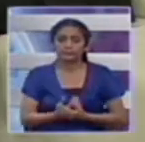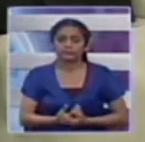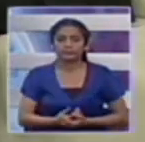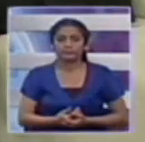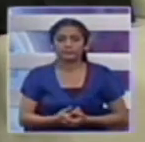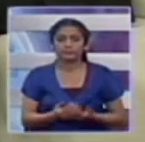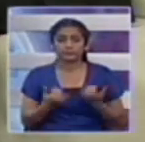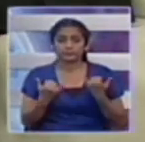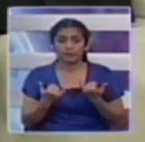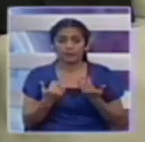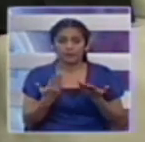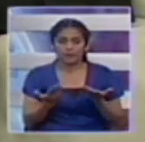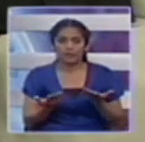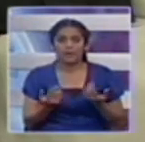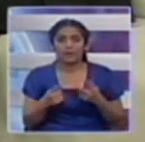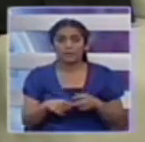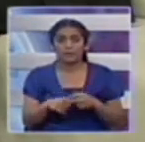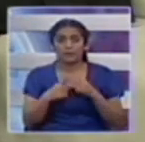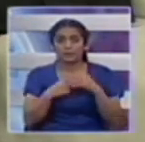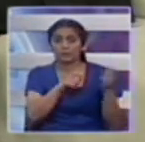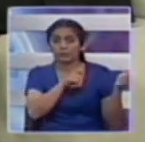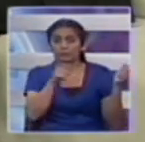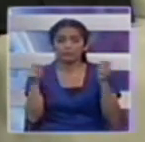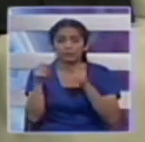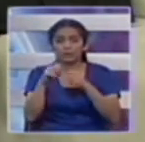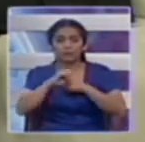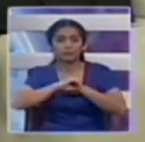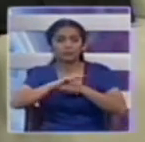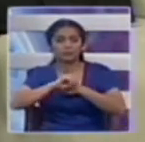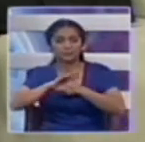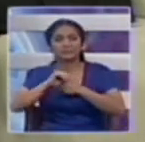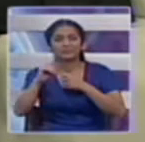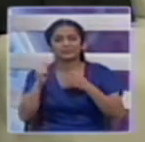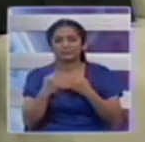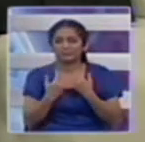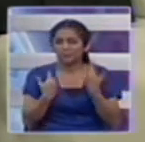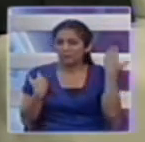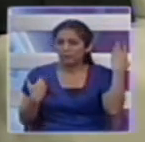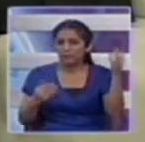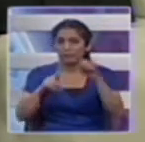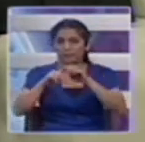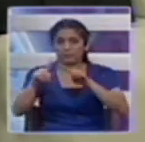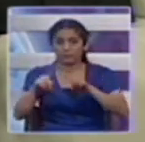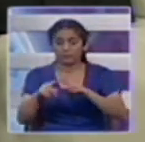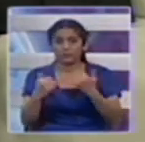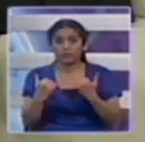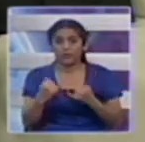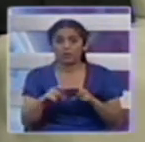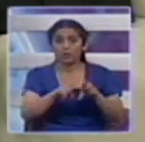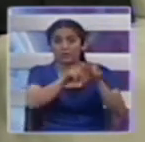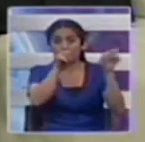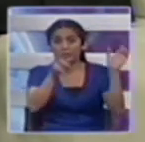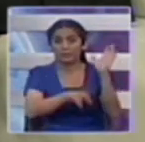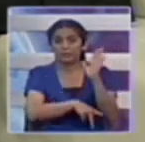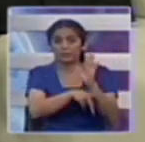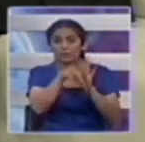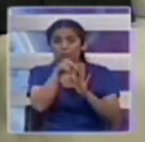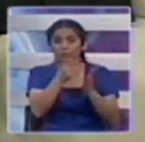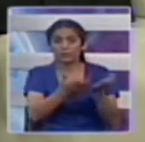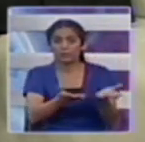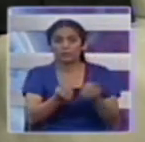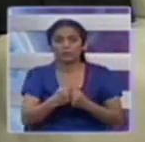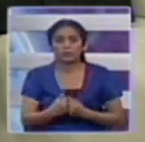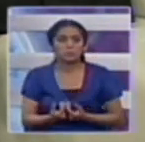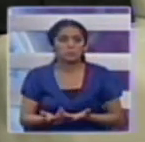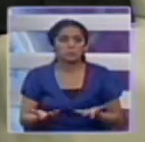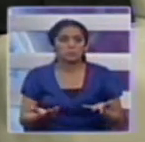momento en plena campaña electoral y en el tema Petroecuador, en este momento los dardos están dirigiéndose